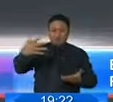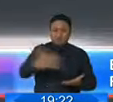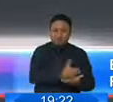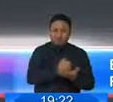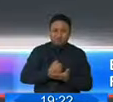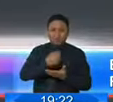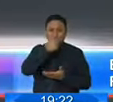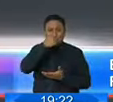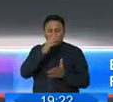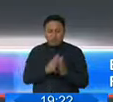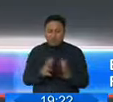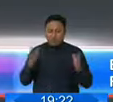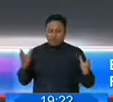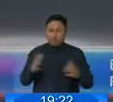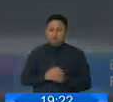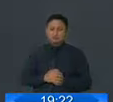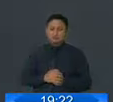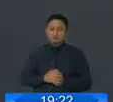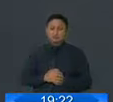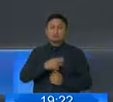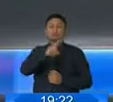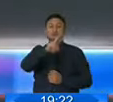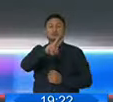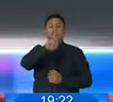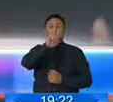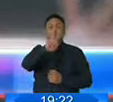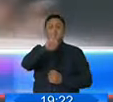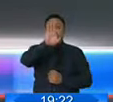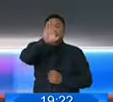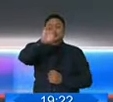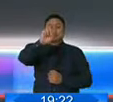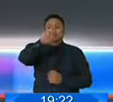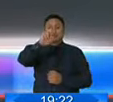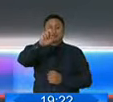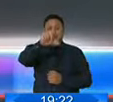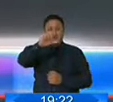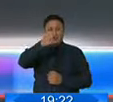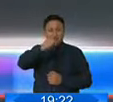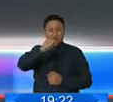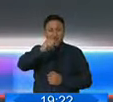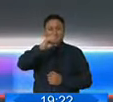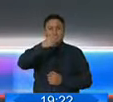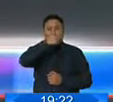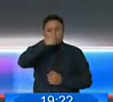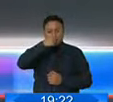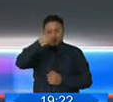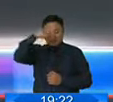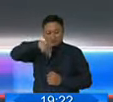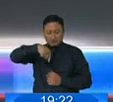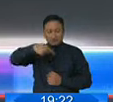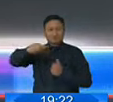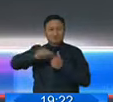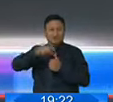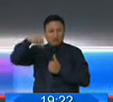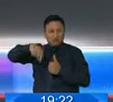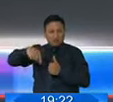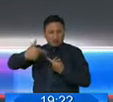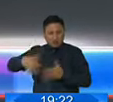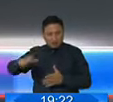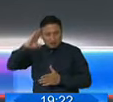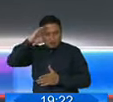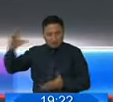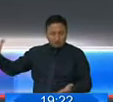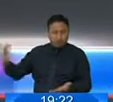antinarcóticos. Como acaban de incautar 2 toneladas de cocaína que estaba viniendo de aquí cerca.